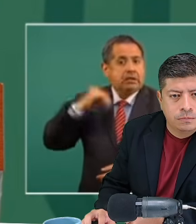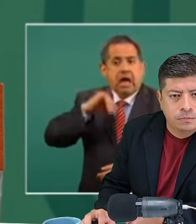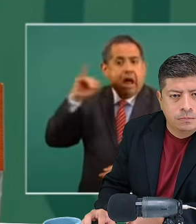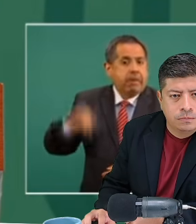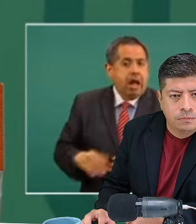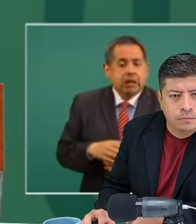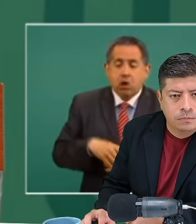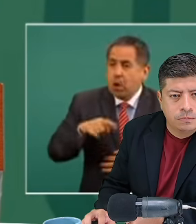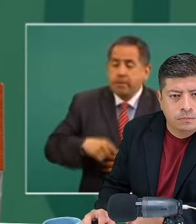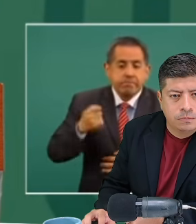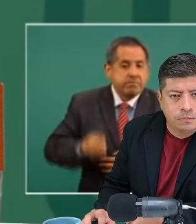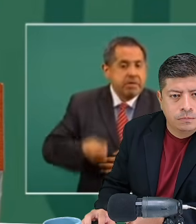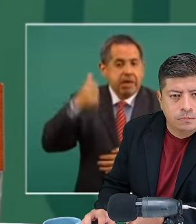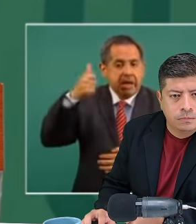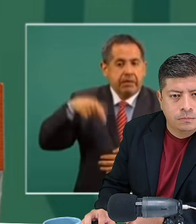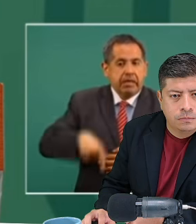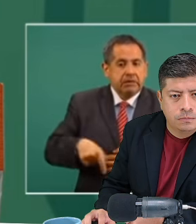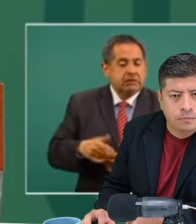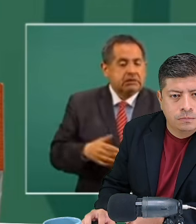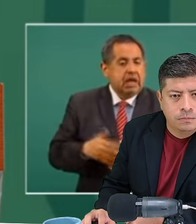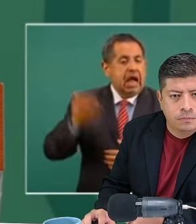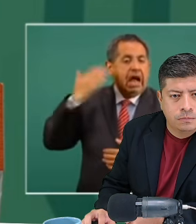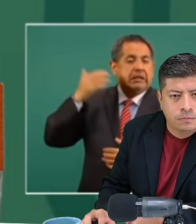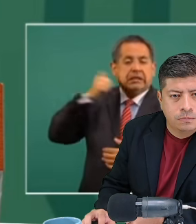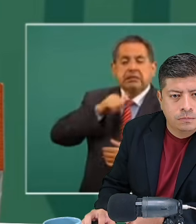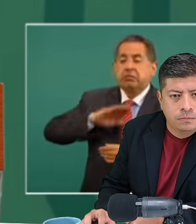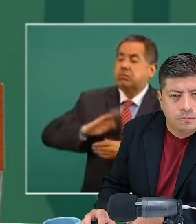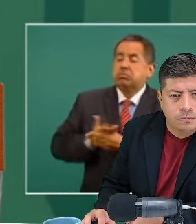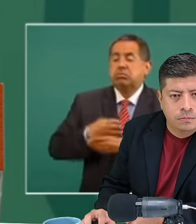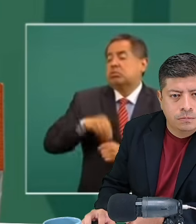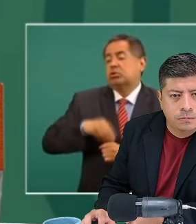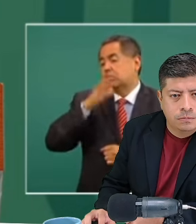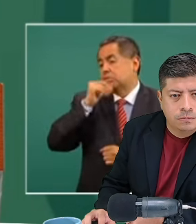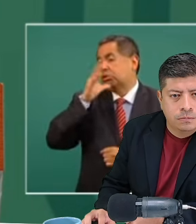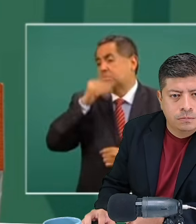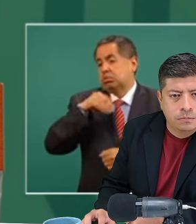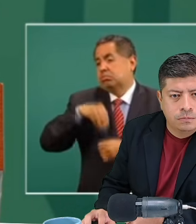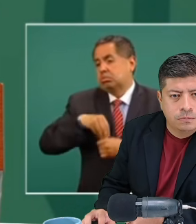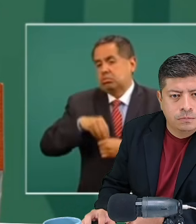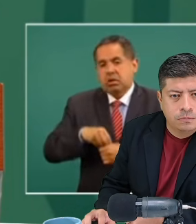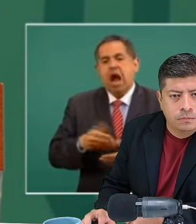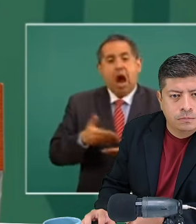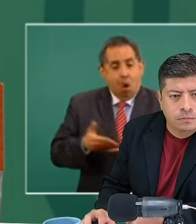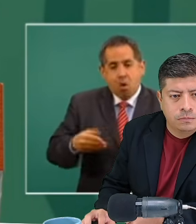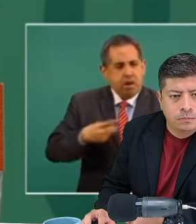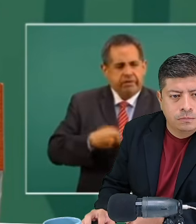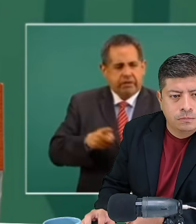Nunca en la historia de México se ha actuado así.